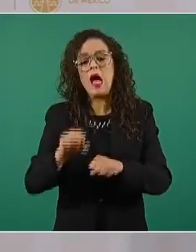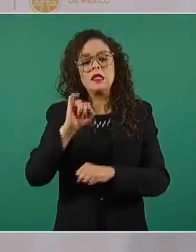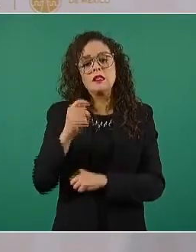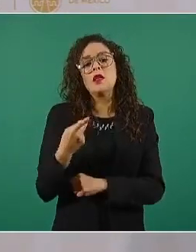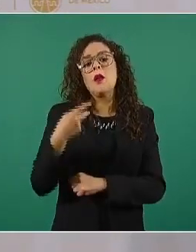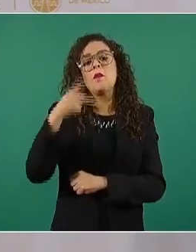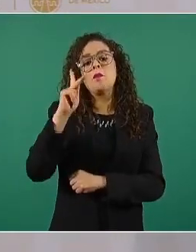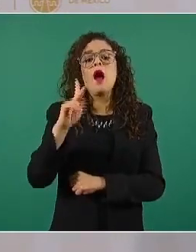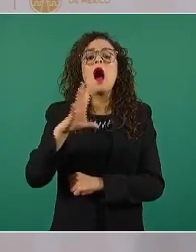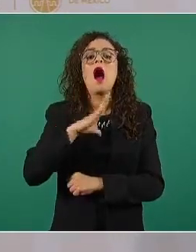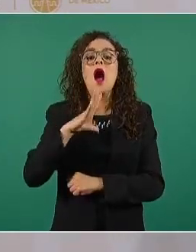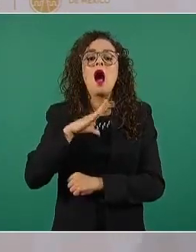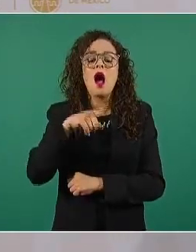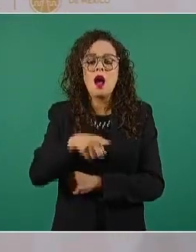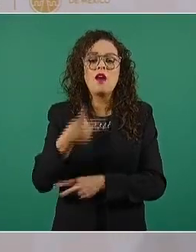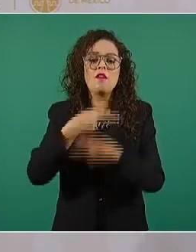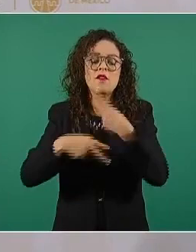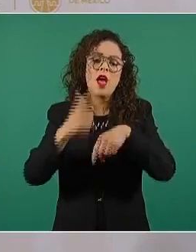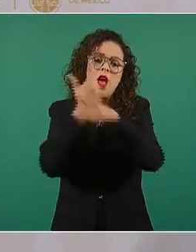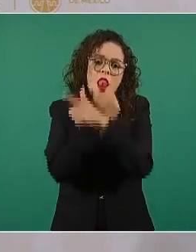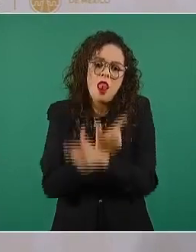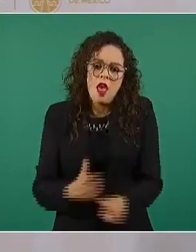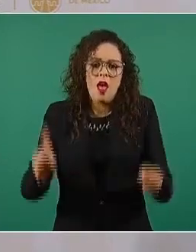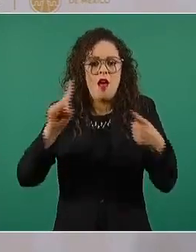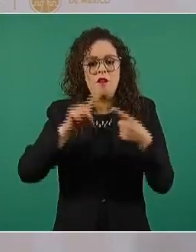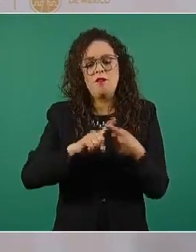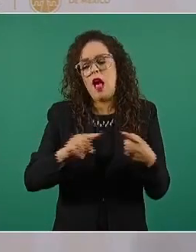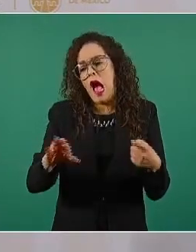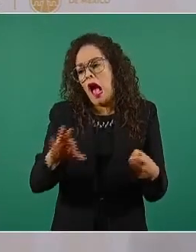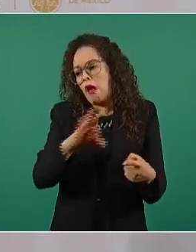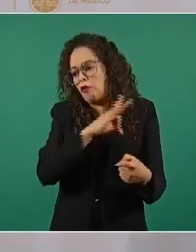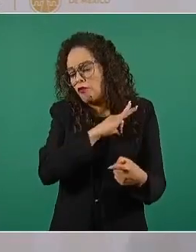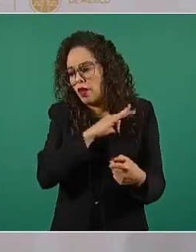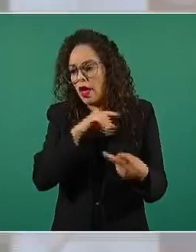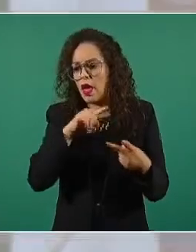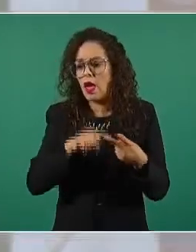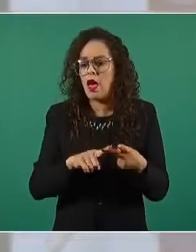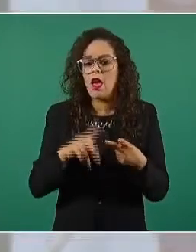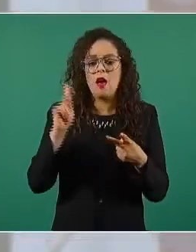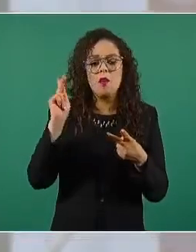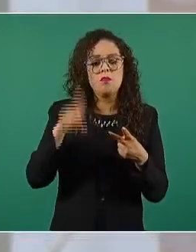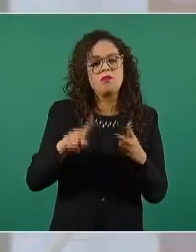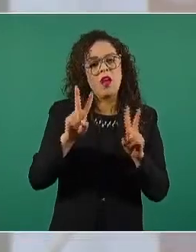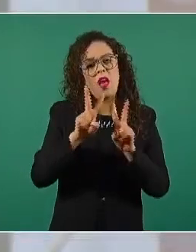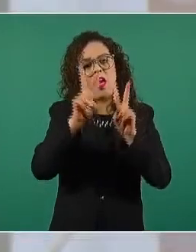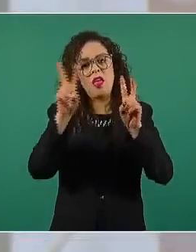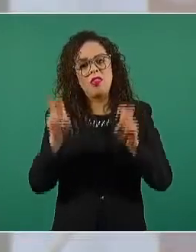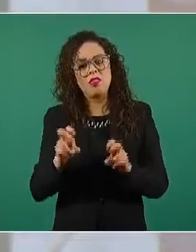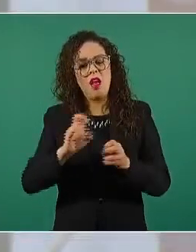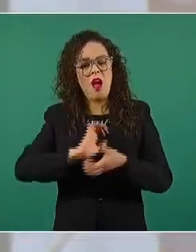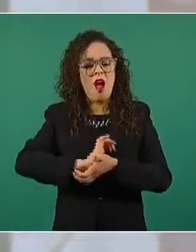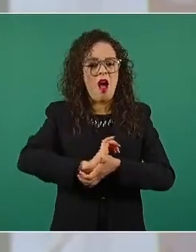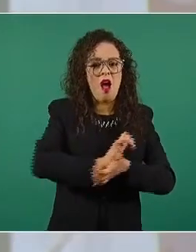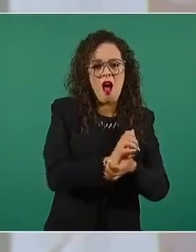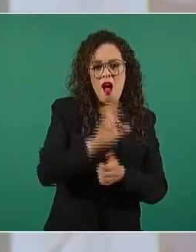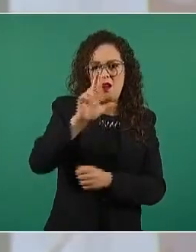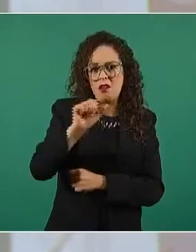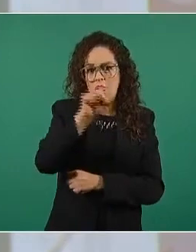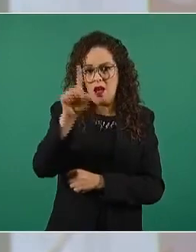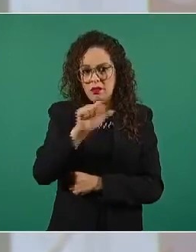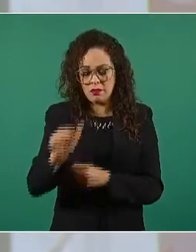la fe, la superioridad racial o de la civilización,